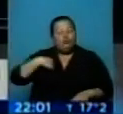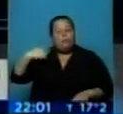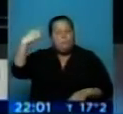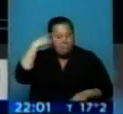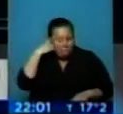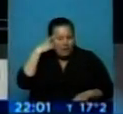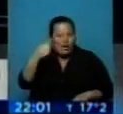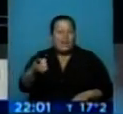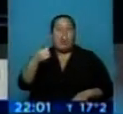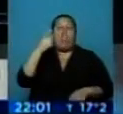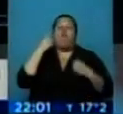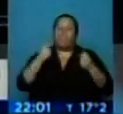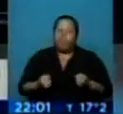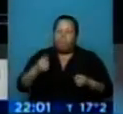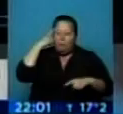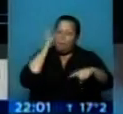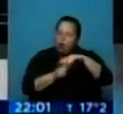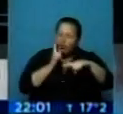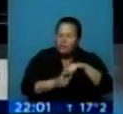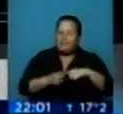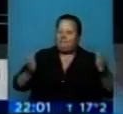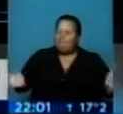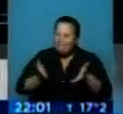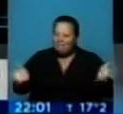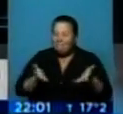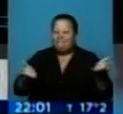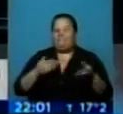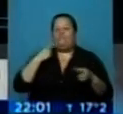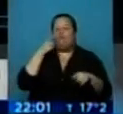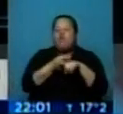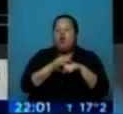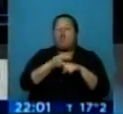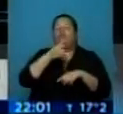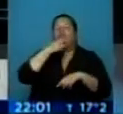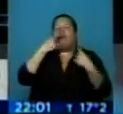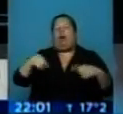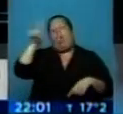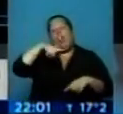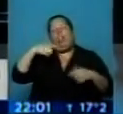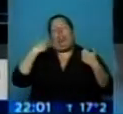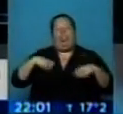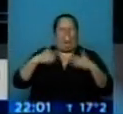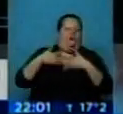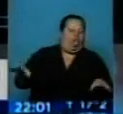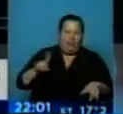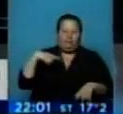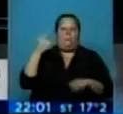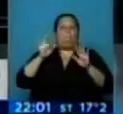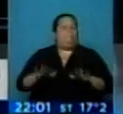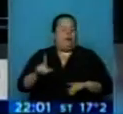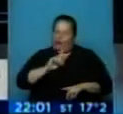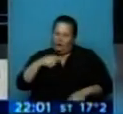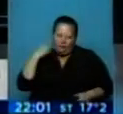creo en la fuerza del optimismo que moviliza frente a la resignación que paraliza.